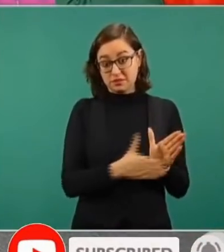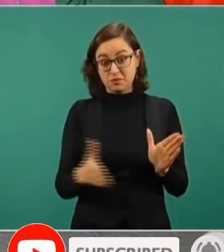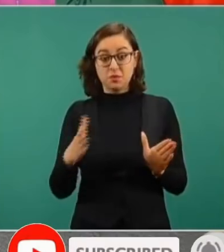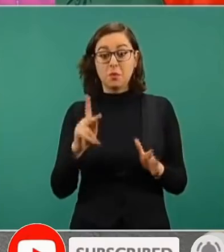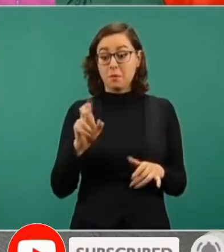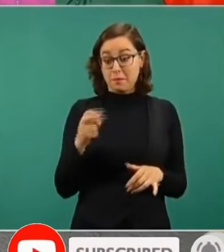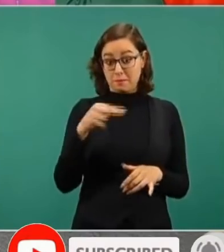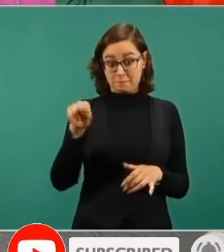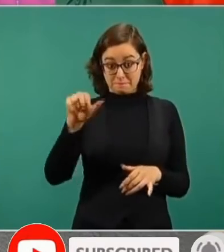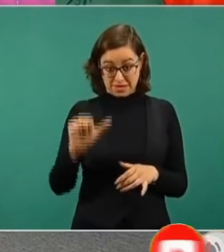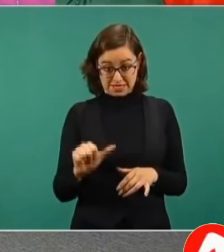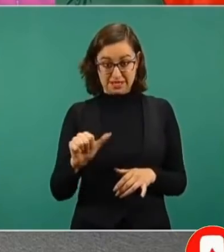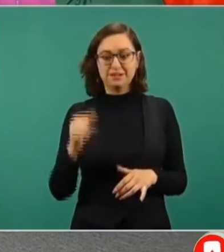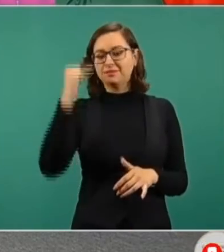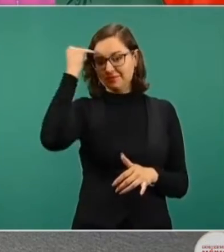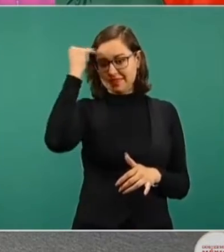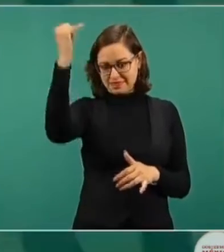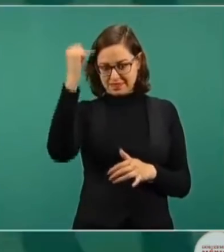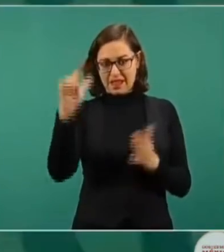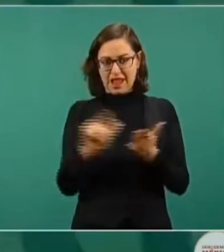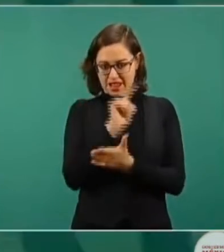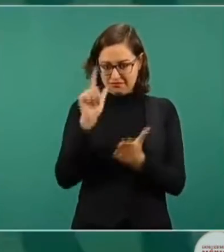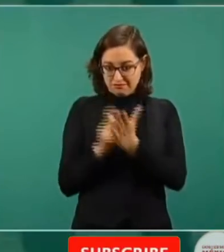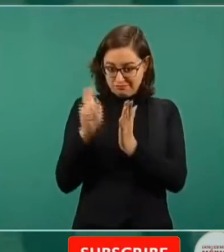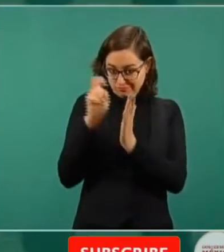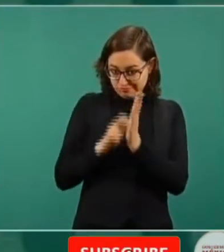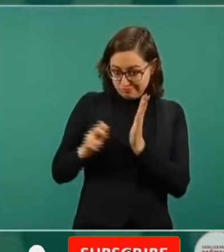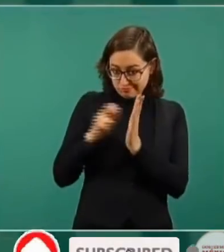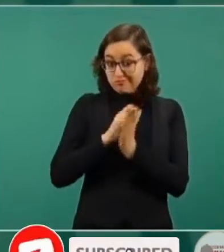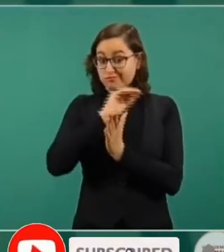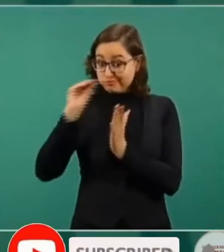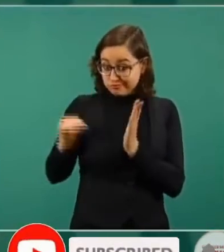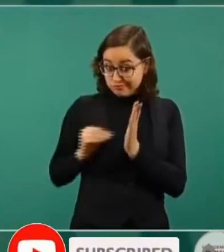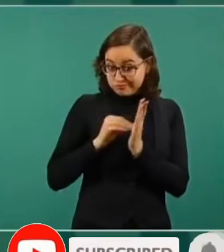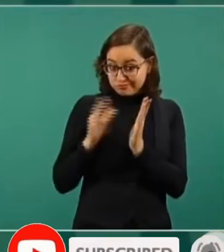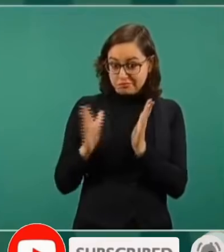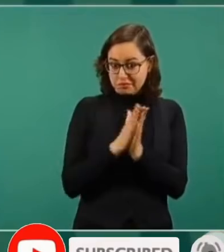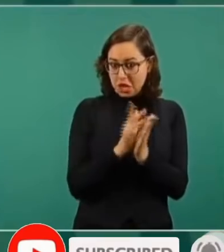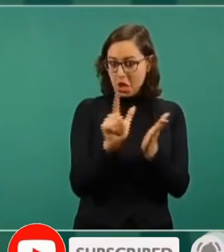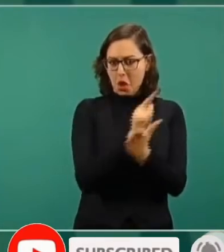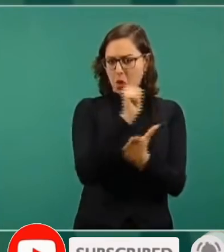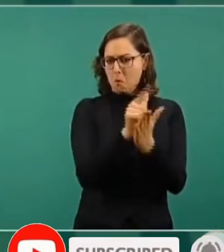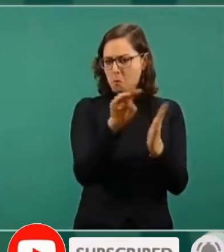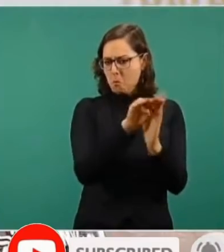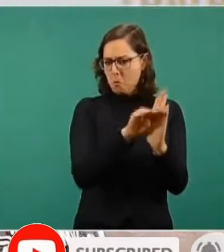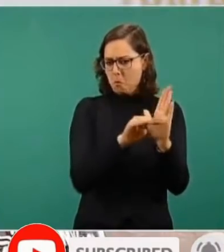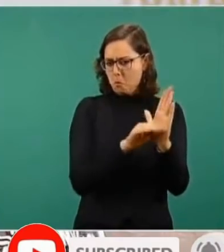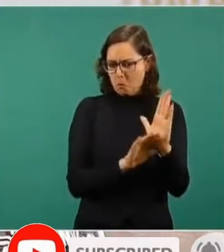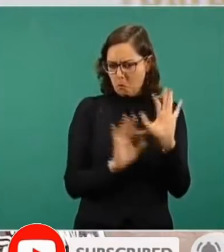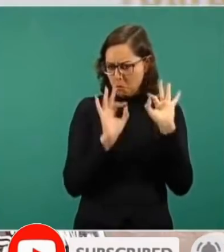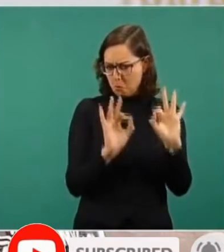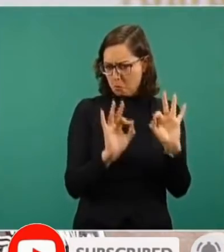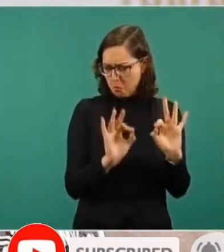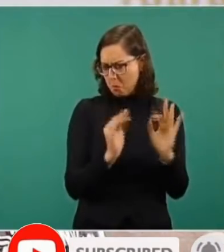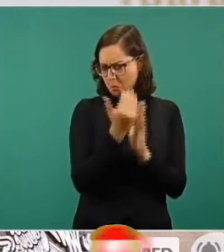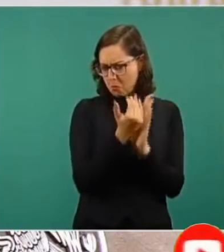Nieto, ¿verdad?, aparece subrepticiamente en transitorios, en donde se dice que estos